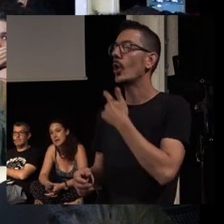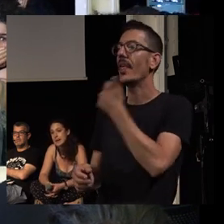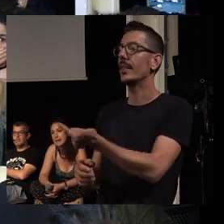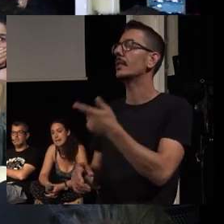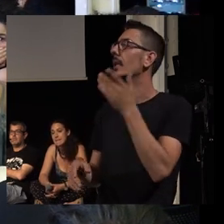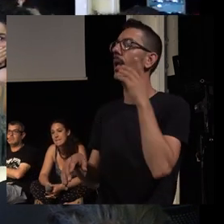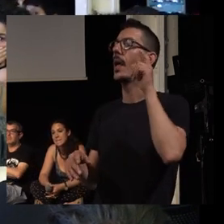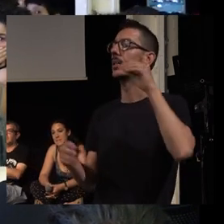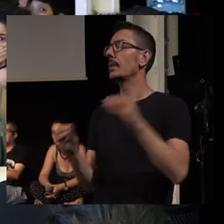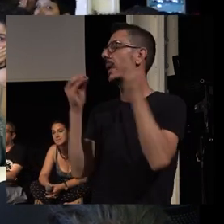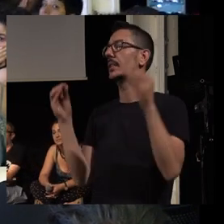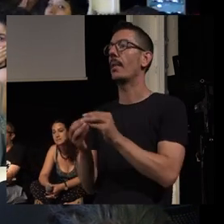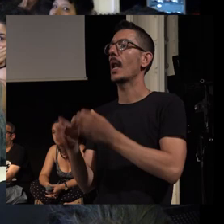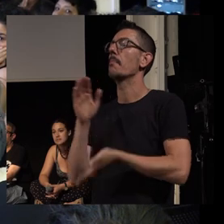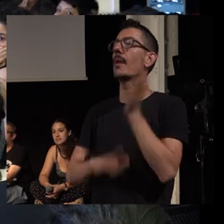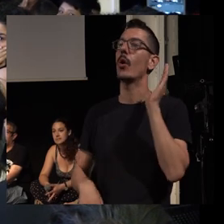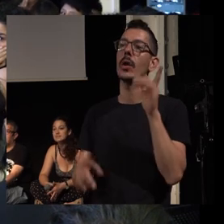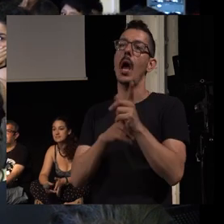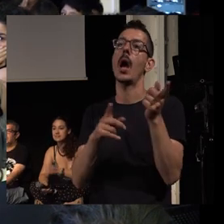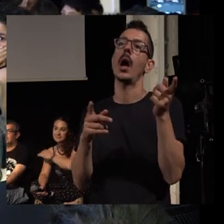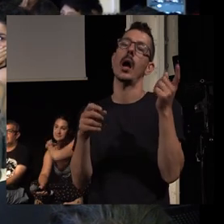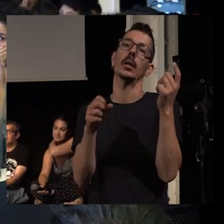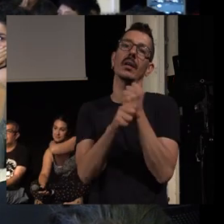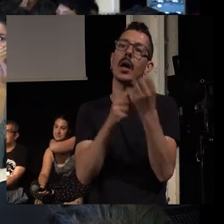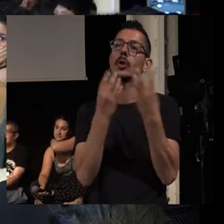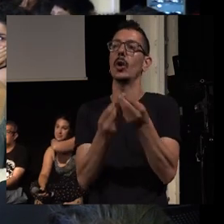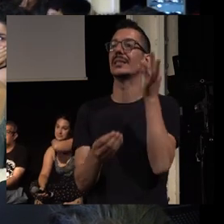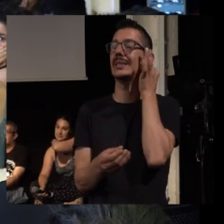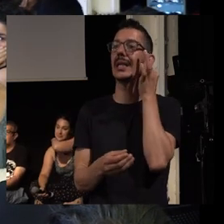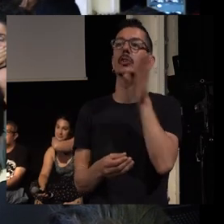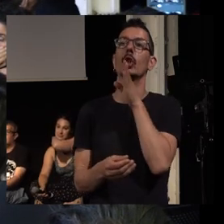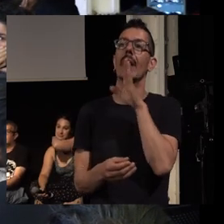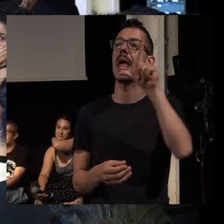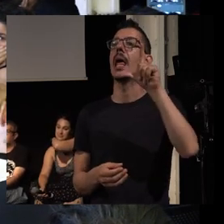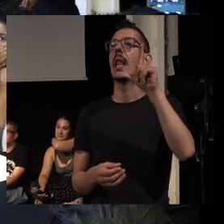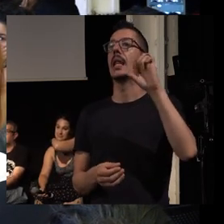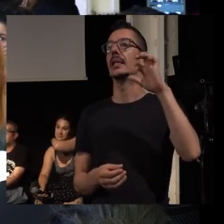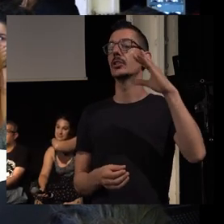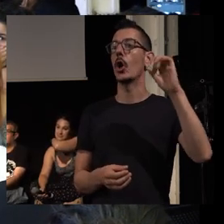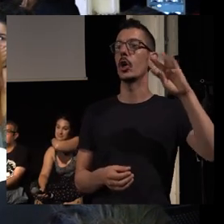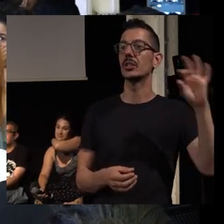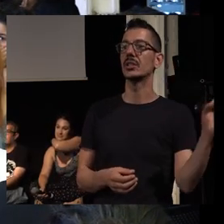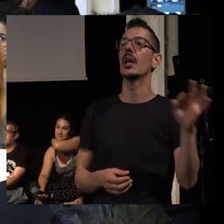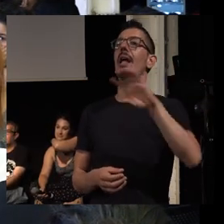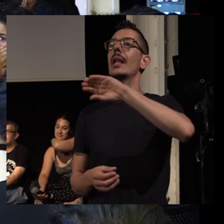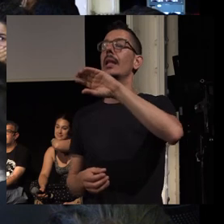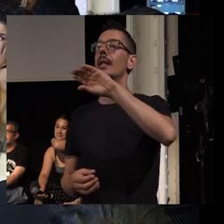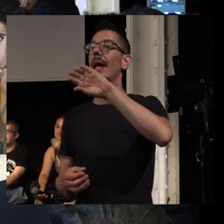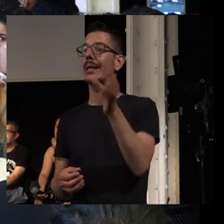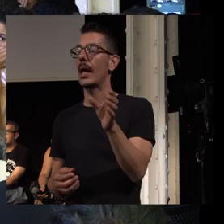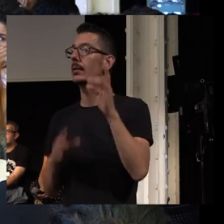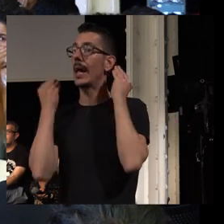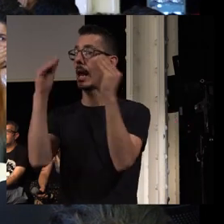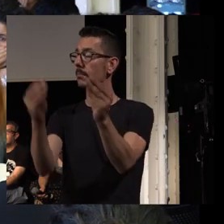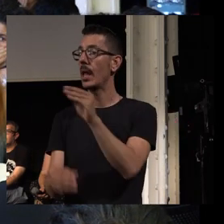con las chicas, tanto al Scores, que es donde están las transexuales, al Raval, a las Ramblas, y no había habido nada del proyecto, por lo cual, claro,